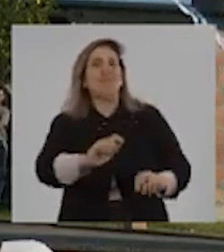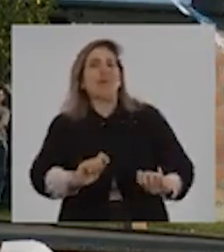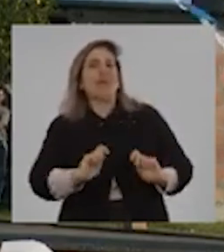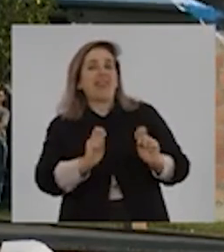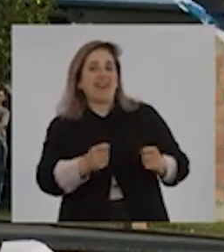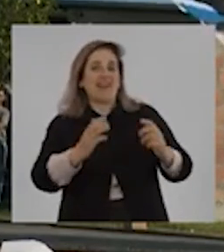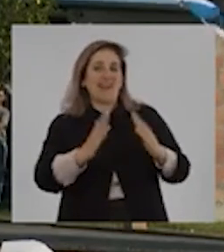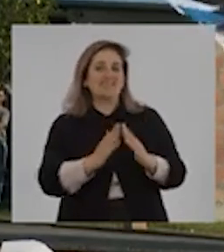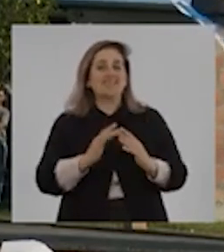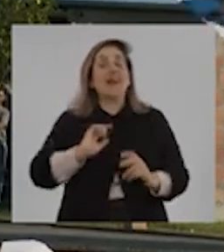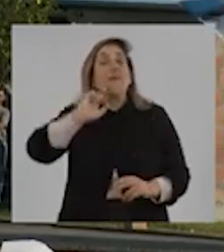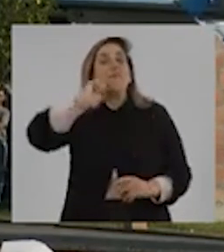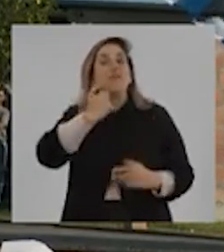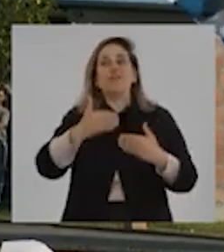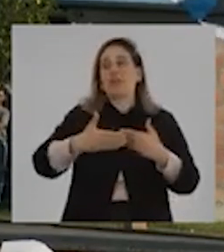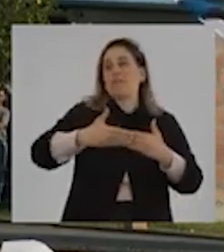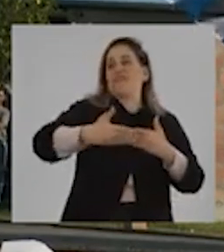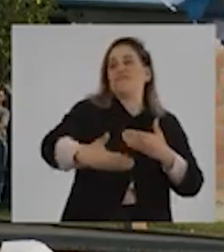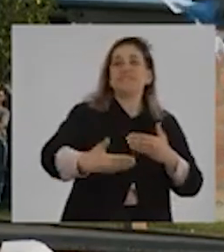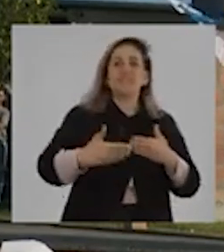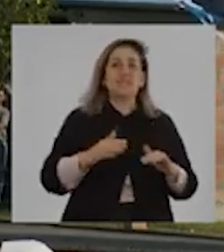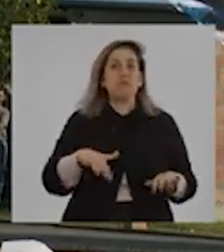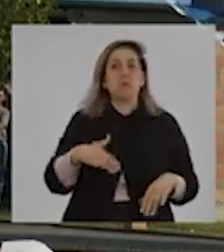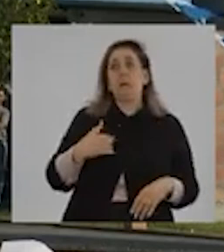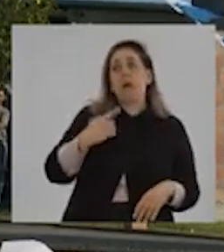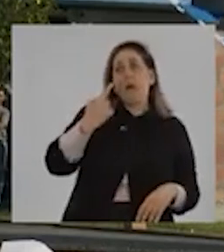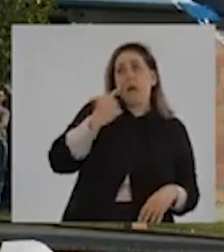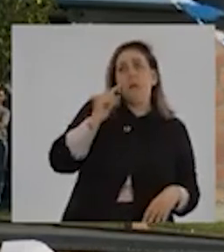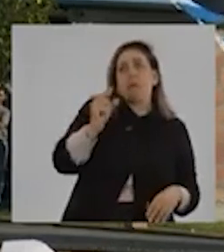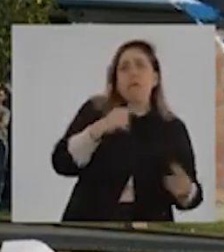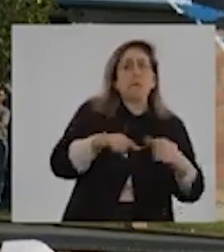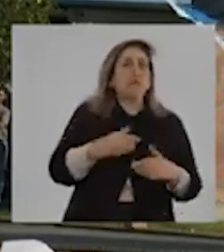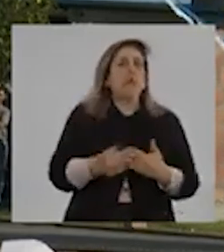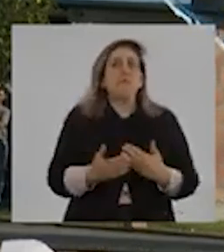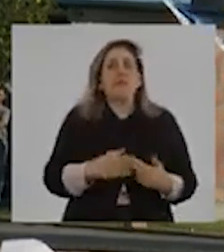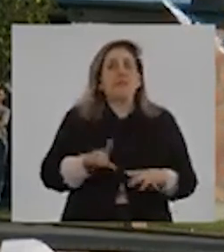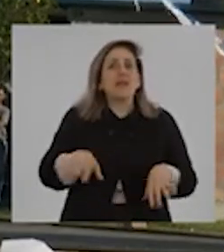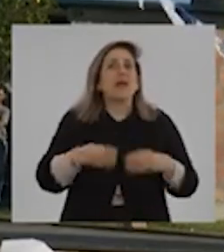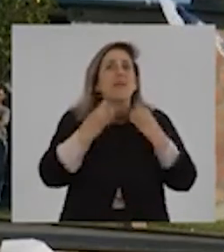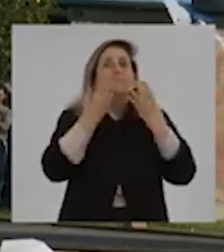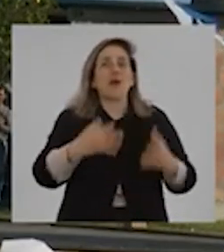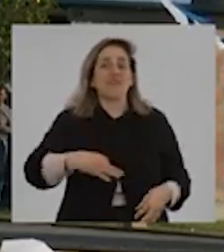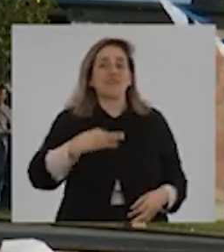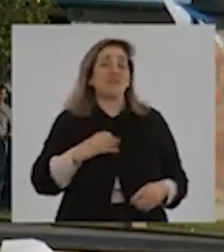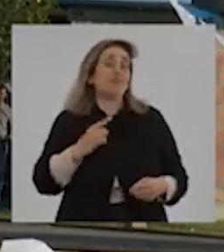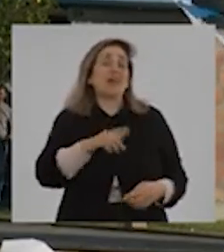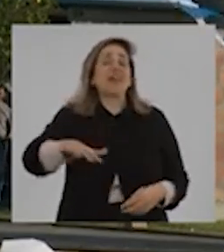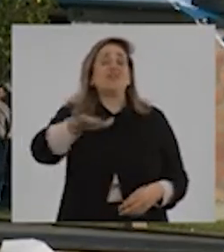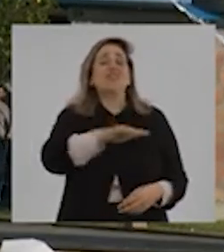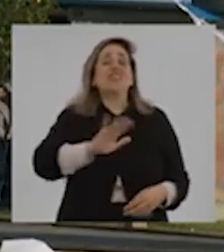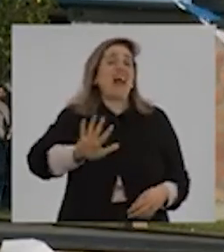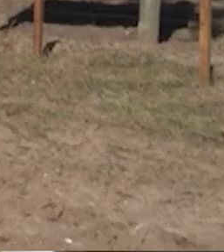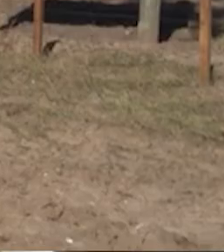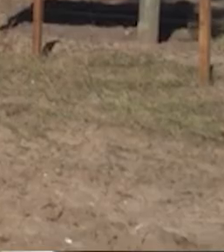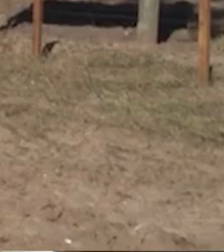Es lindo saber que un vecino, que capaz que no tengo mucha relación, va a estar mejor. Porque la sociedad se compone de eso, de que